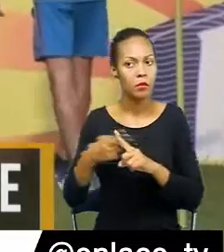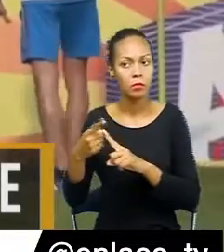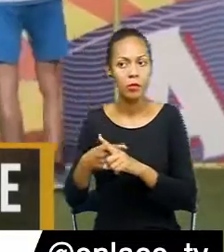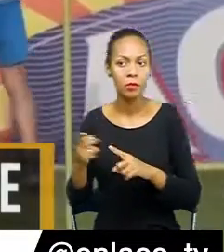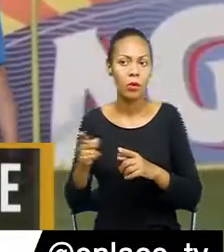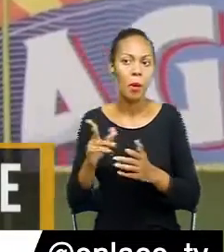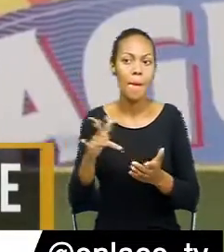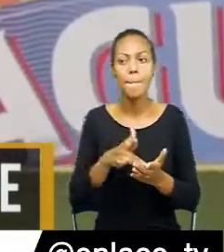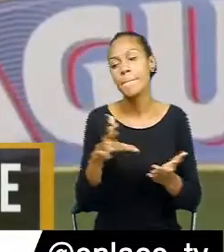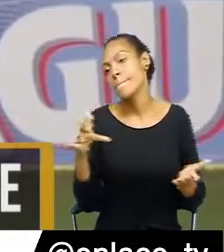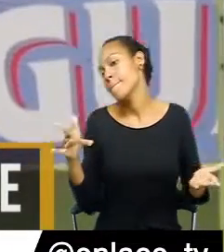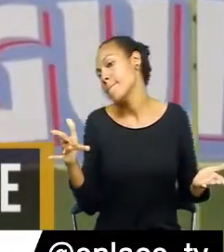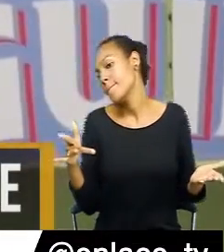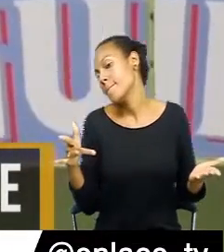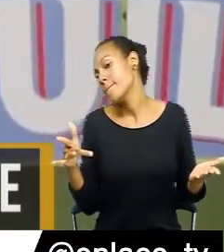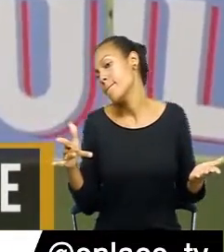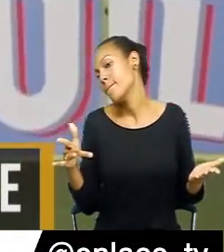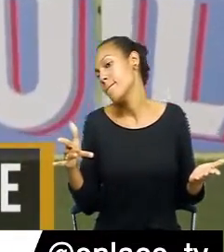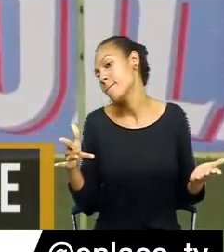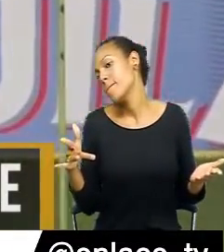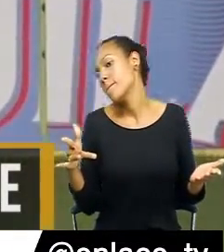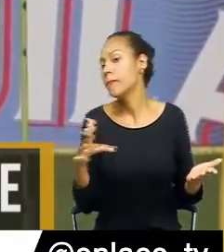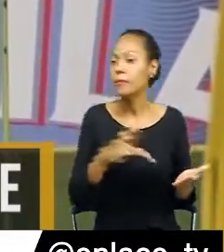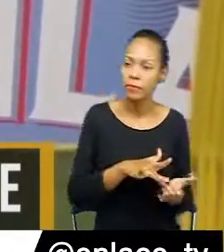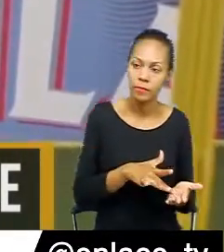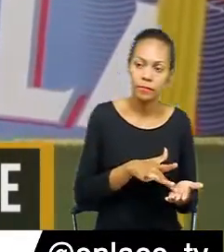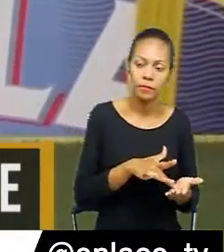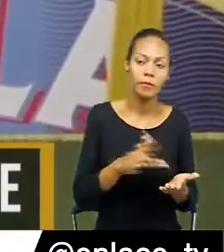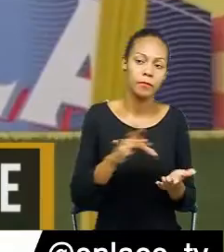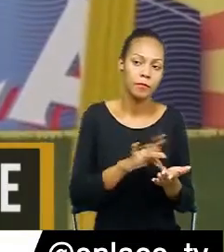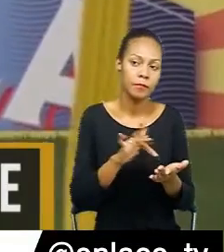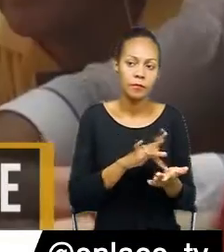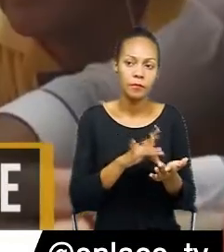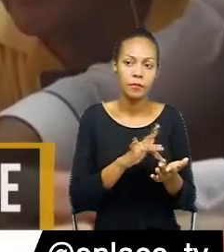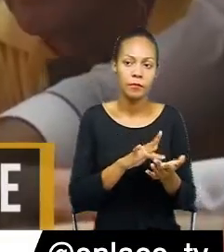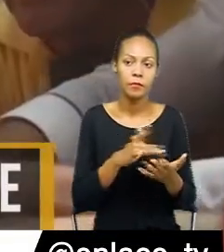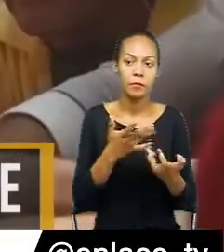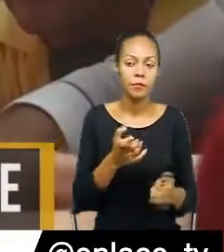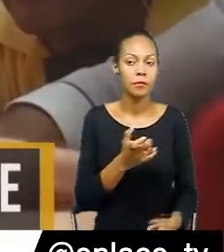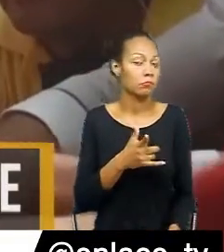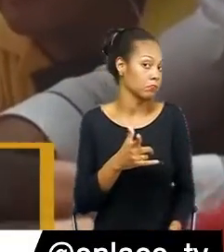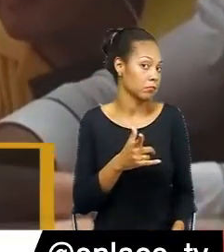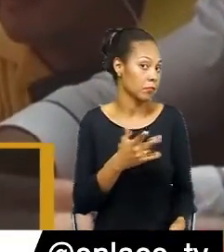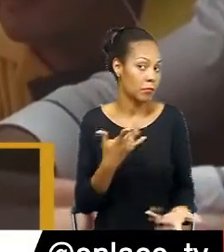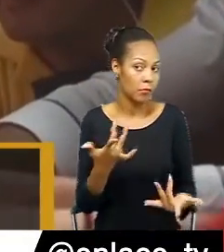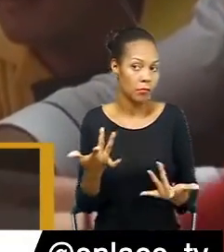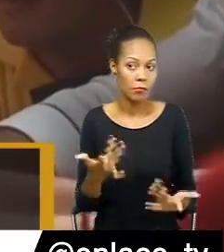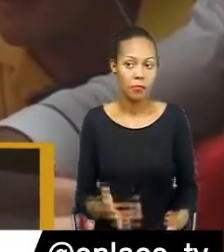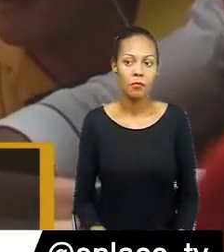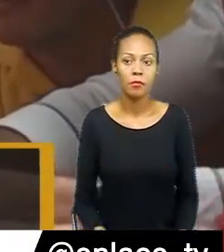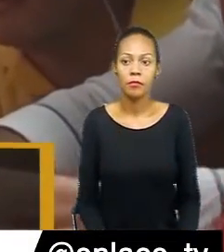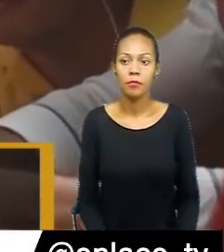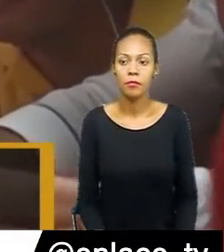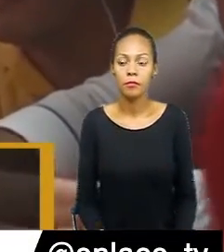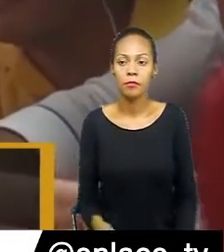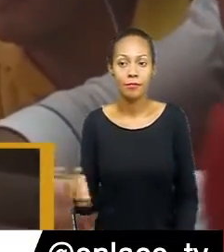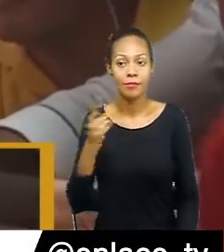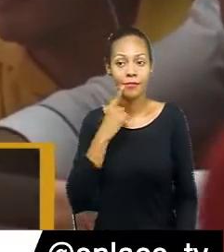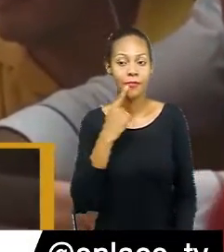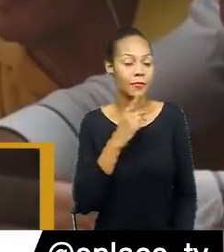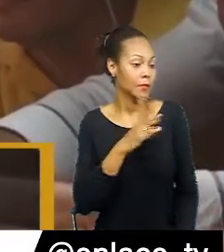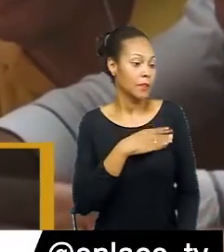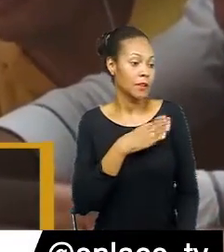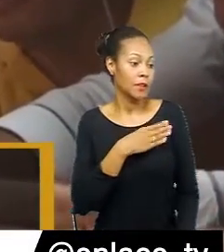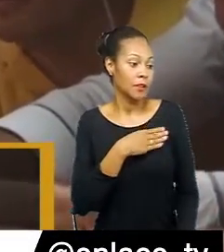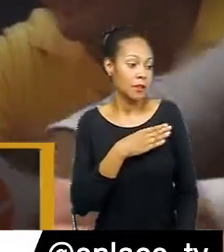del Tigre con la Selección Colombia, pero a su regreso quiere ser titular con la tricolor. Bueno, primero muchísima alegría, la ilusión de siempre de